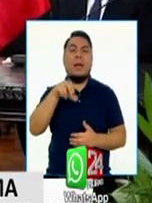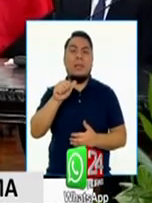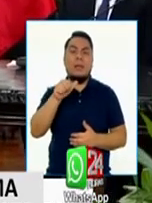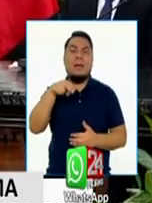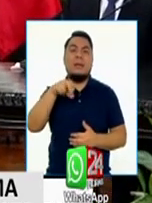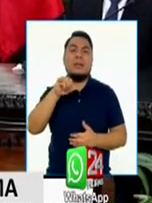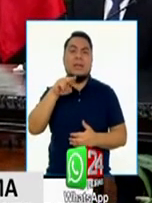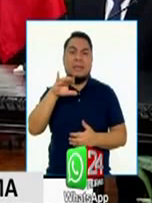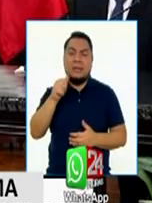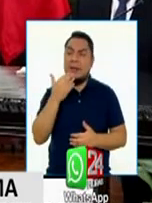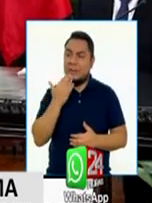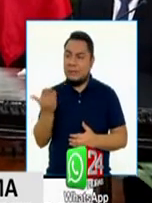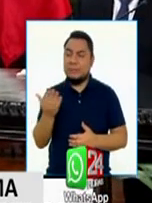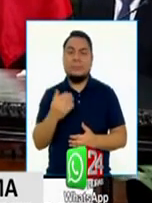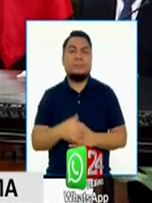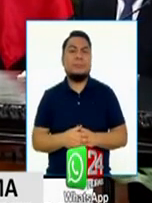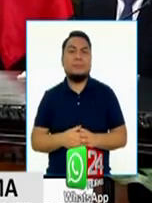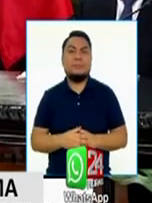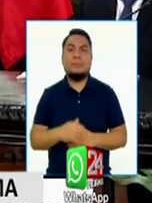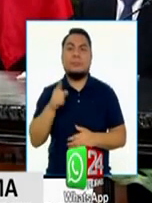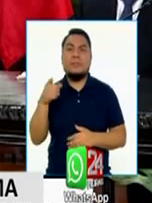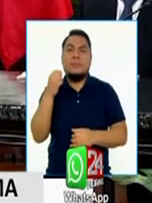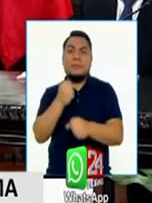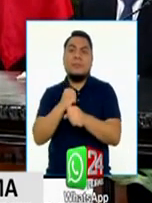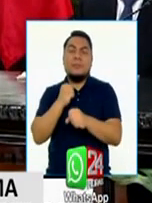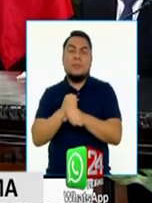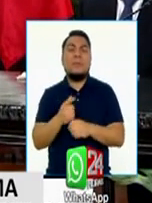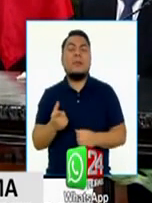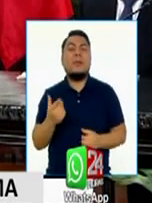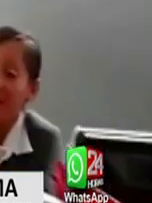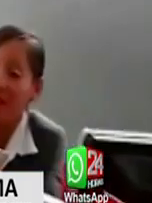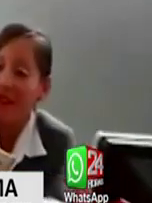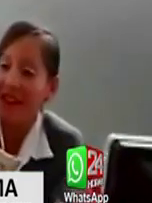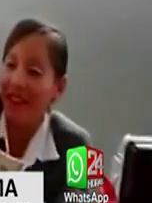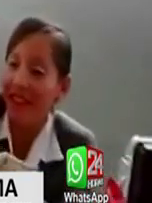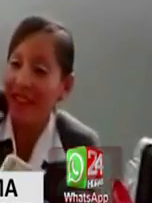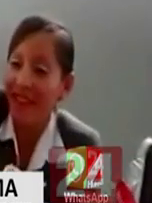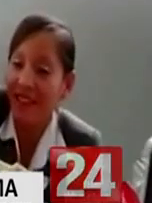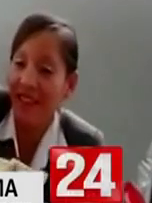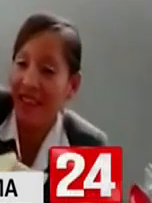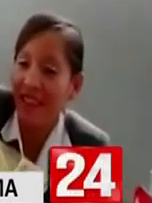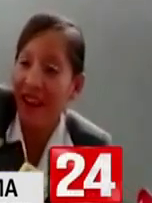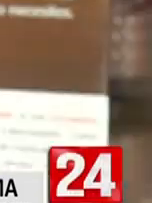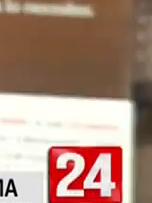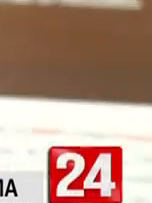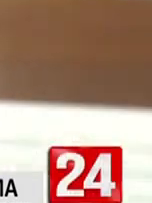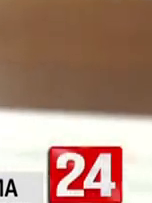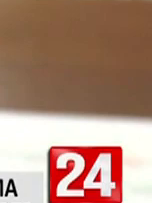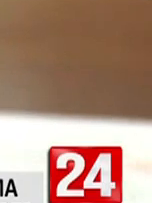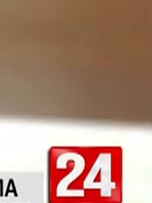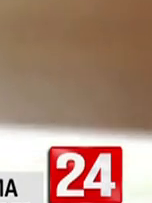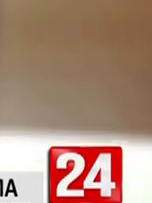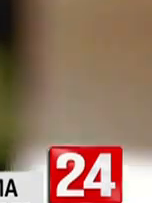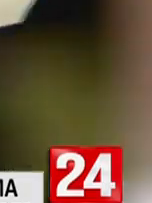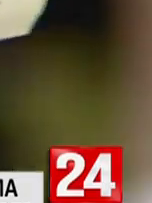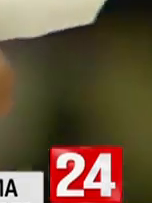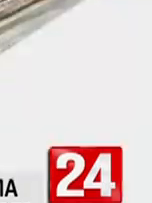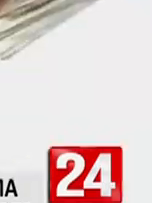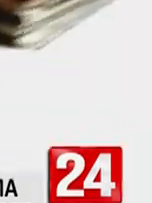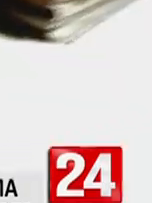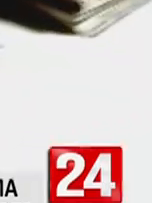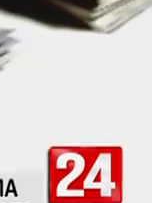República, Martín Vizcarra, hizo un llamado de atención a la labor del Congreso por la polémica ley aprobada que autoriza el retiro de